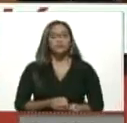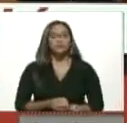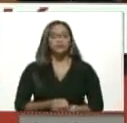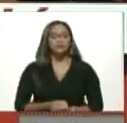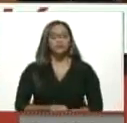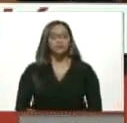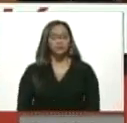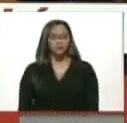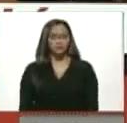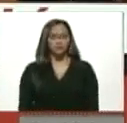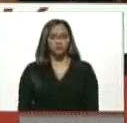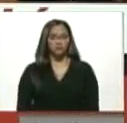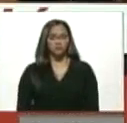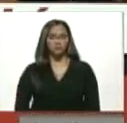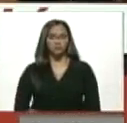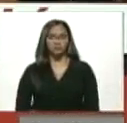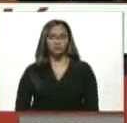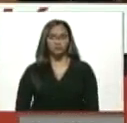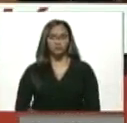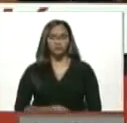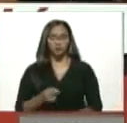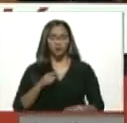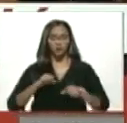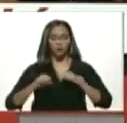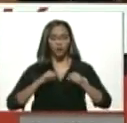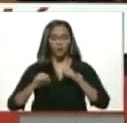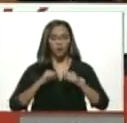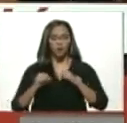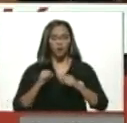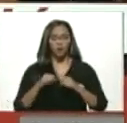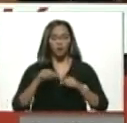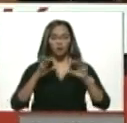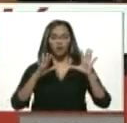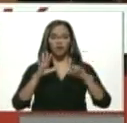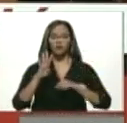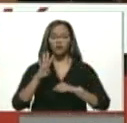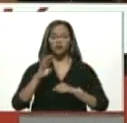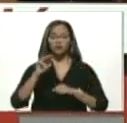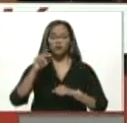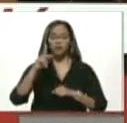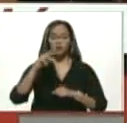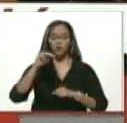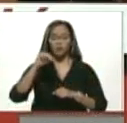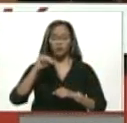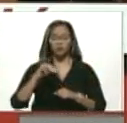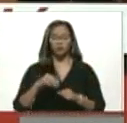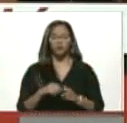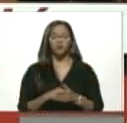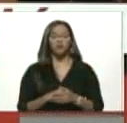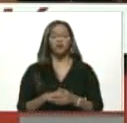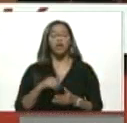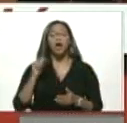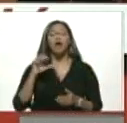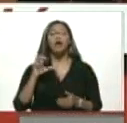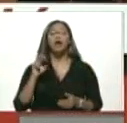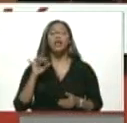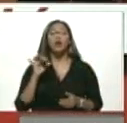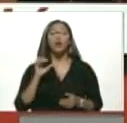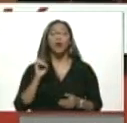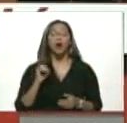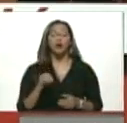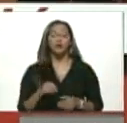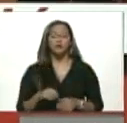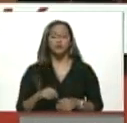ha habido un temblor ubicado 14 kilómetros al noroeste de Acarigua, con una magnitud